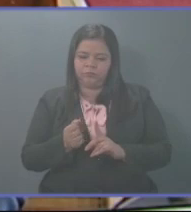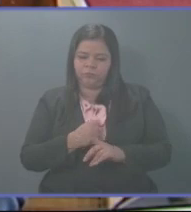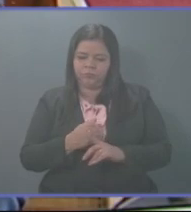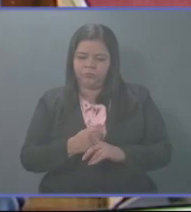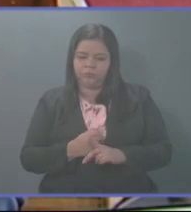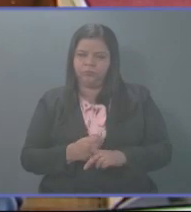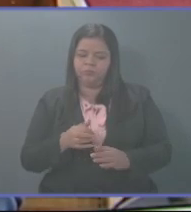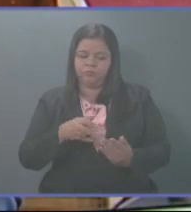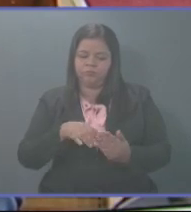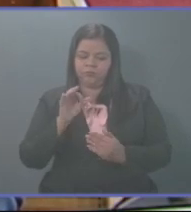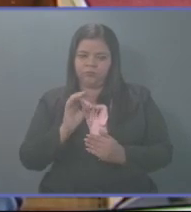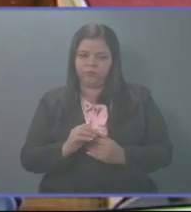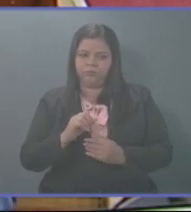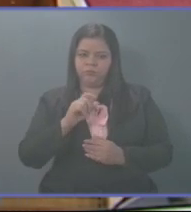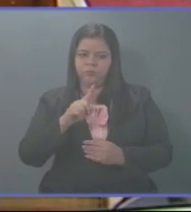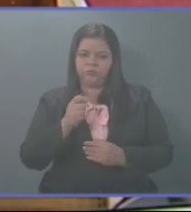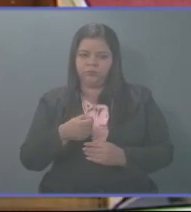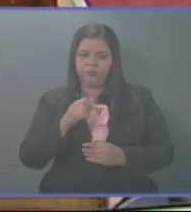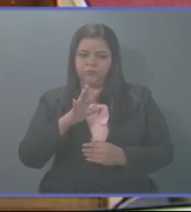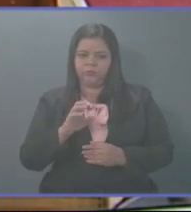el expediente número